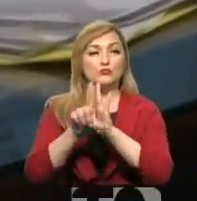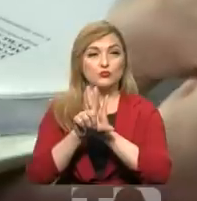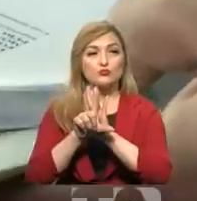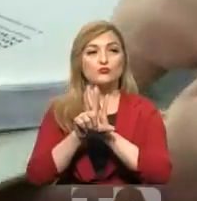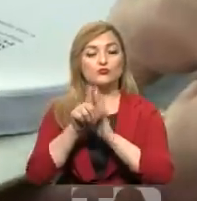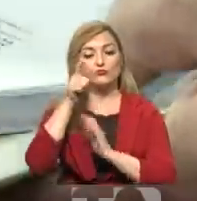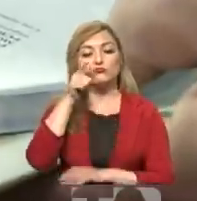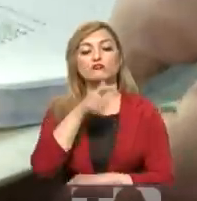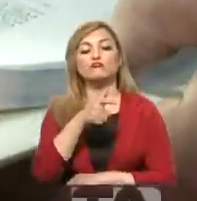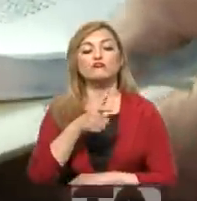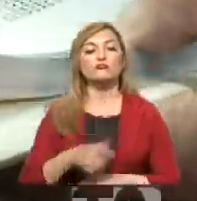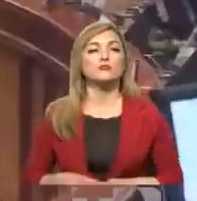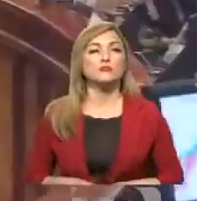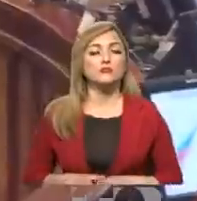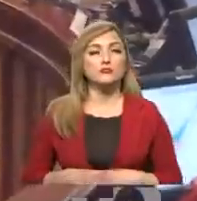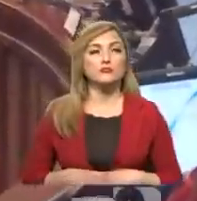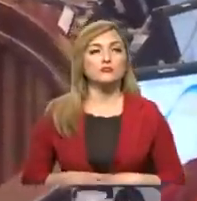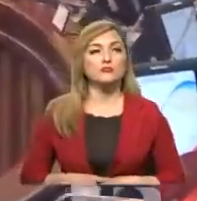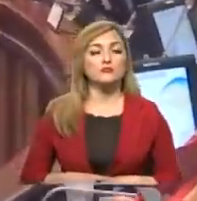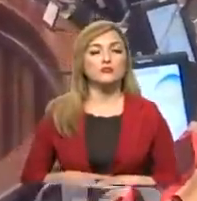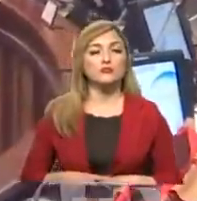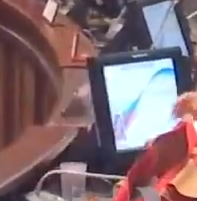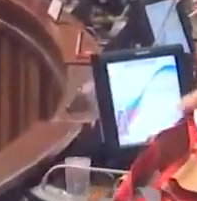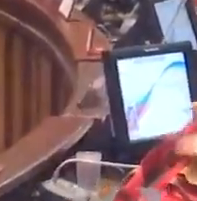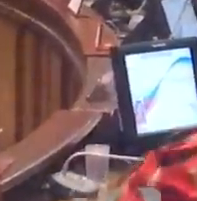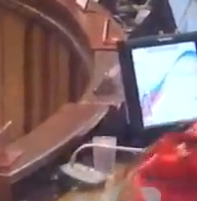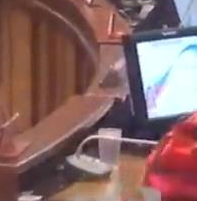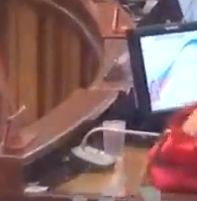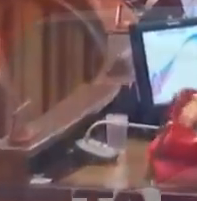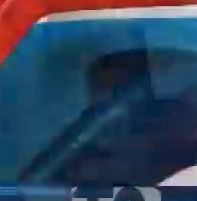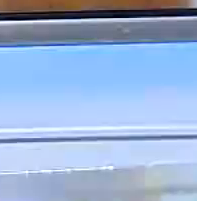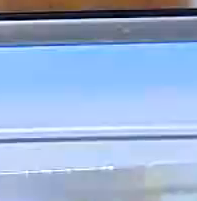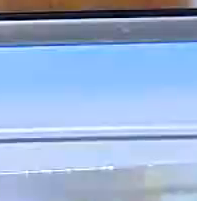incluso fiscalizar. En Quito, Andrea Samaniego, 24 horas.